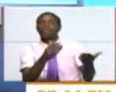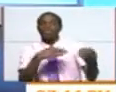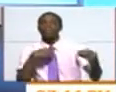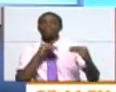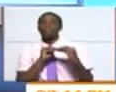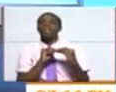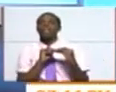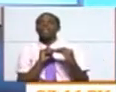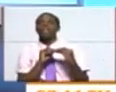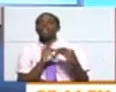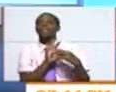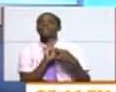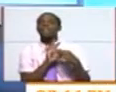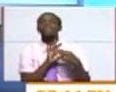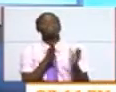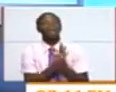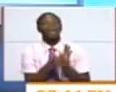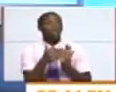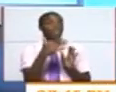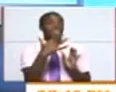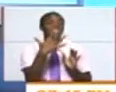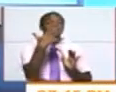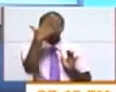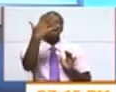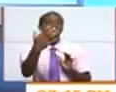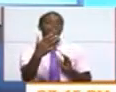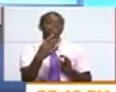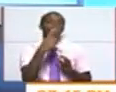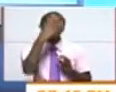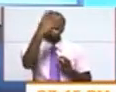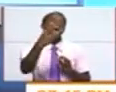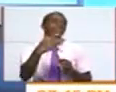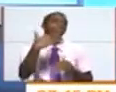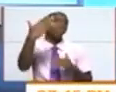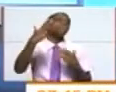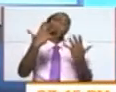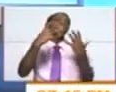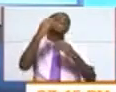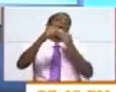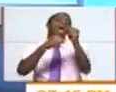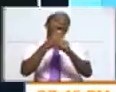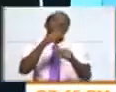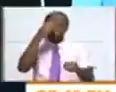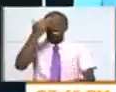para que usted dentro de 5 años o 3 años o 10 años diga, ay Dios mío, ¿qué nos hicieron?